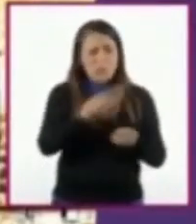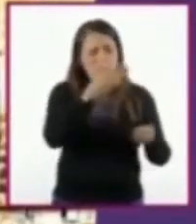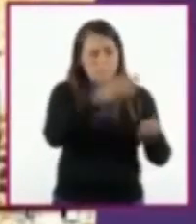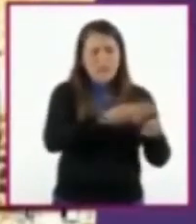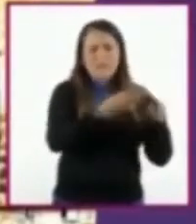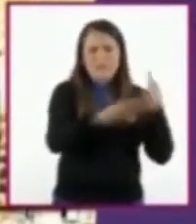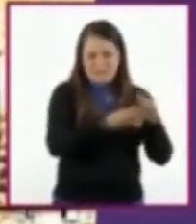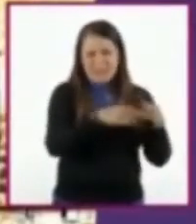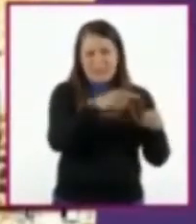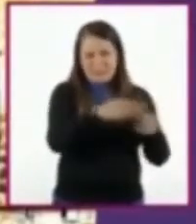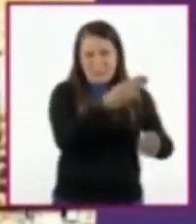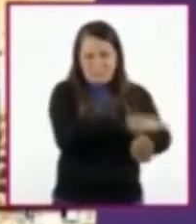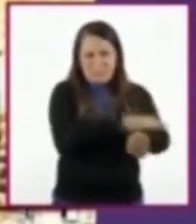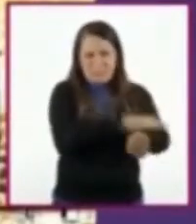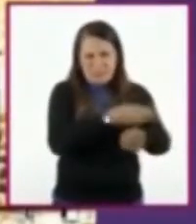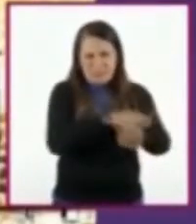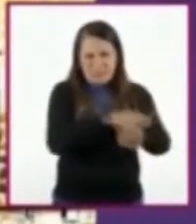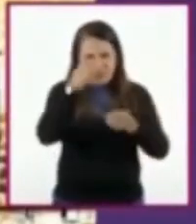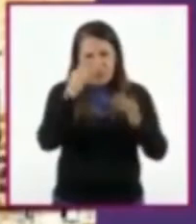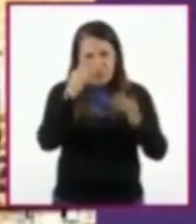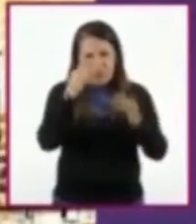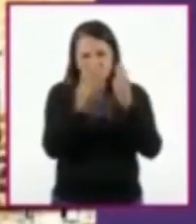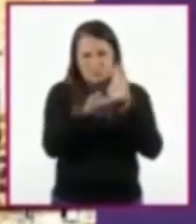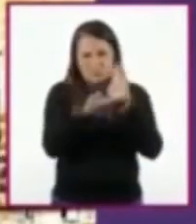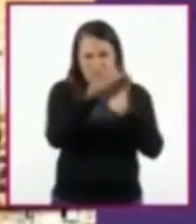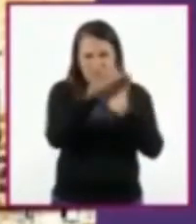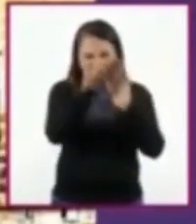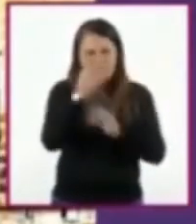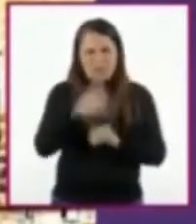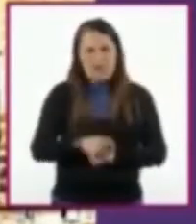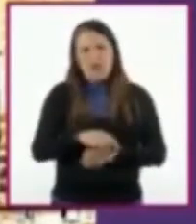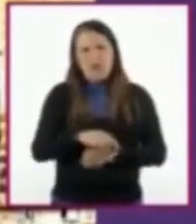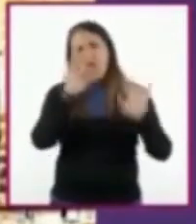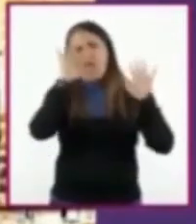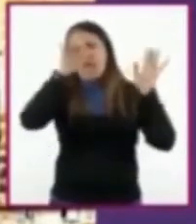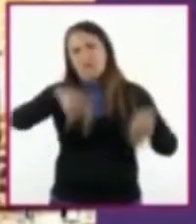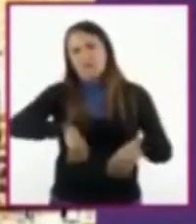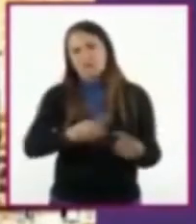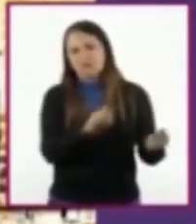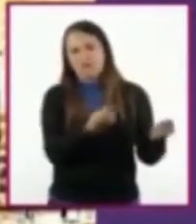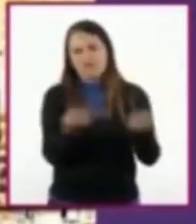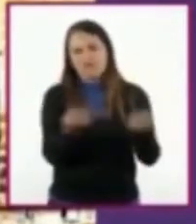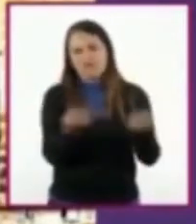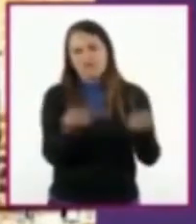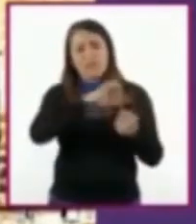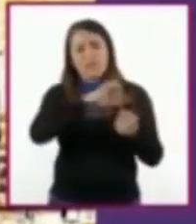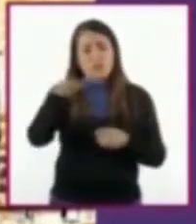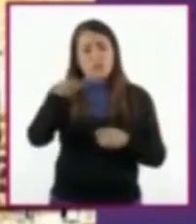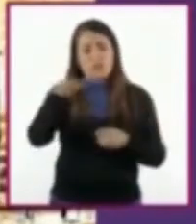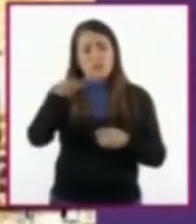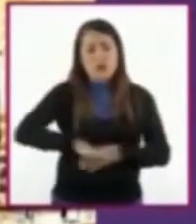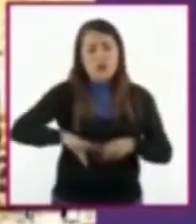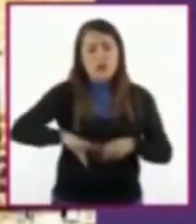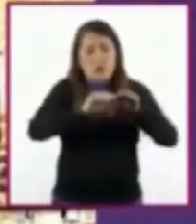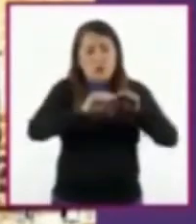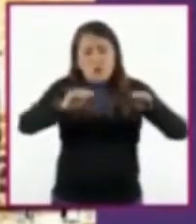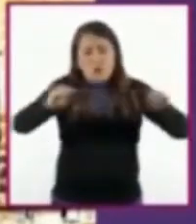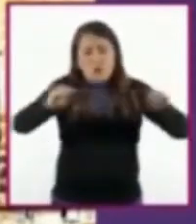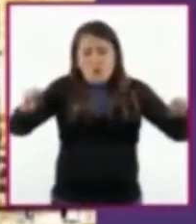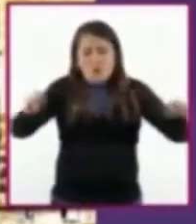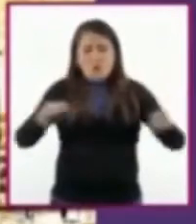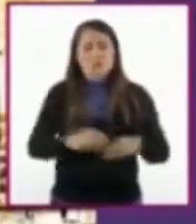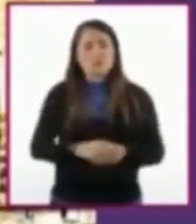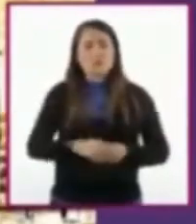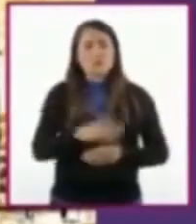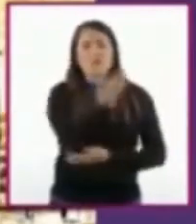la construcción. La tala irresponsable de árboles lleva a la deforestación y a la destrucción de ecosistemas.